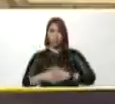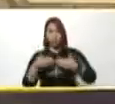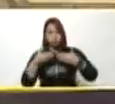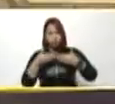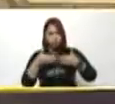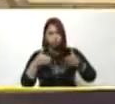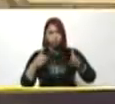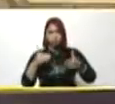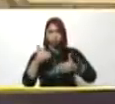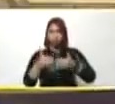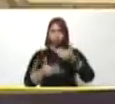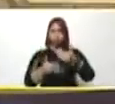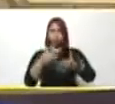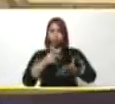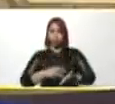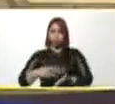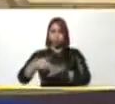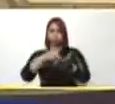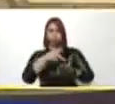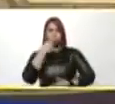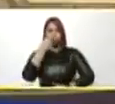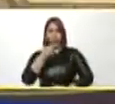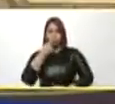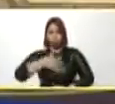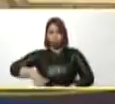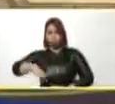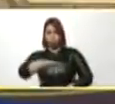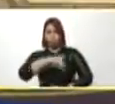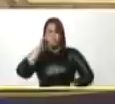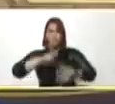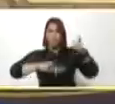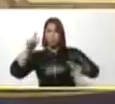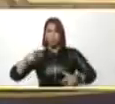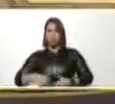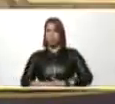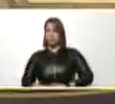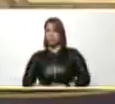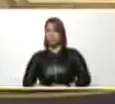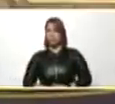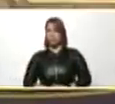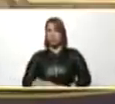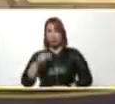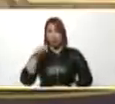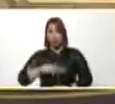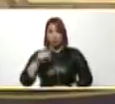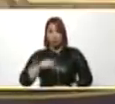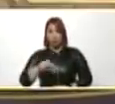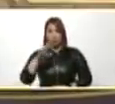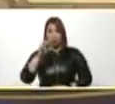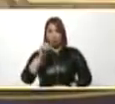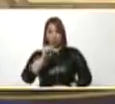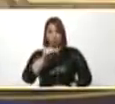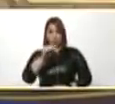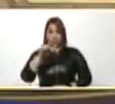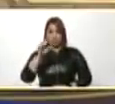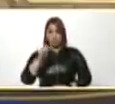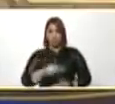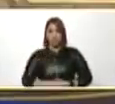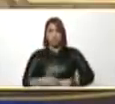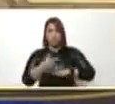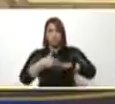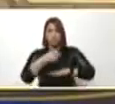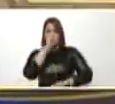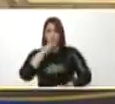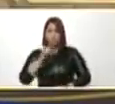el paso a la participación política de todos los actores. Hoy Manuel Rosales no fuera gobernador del Zulia